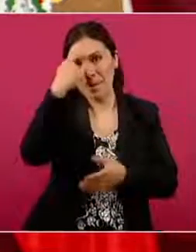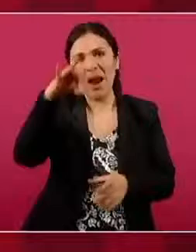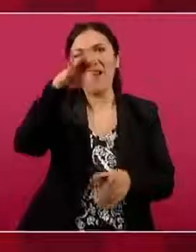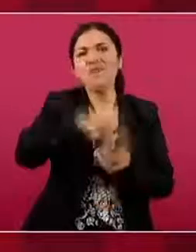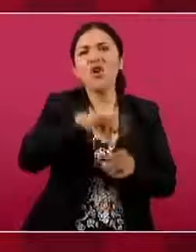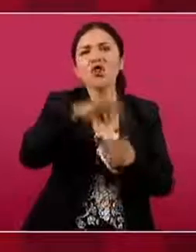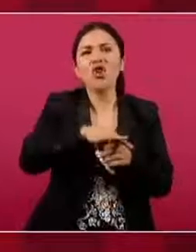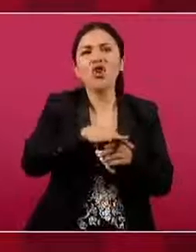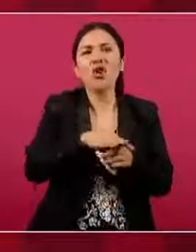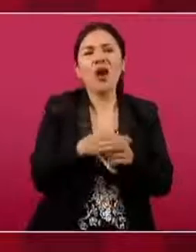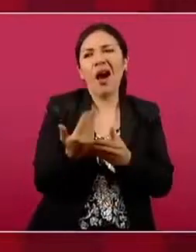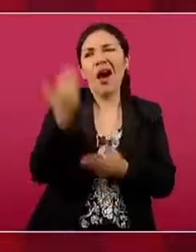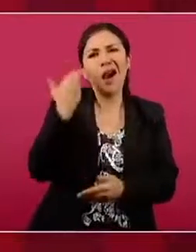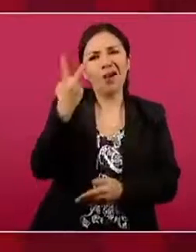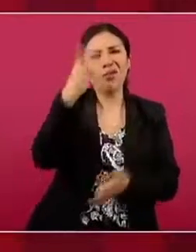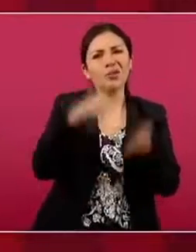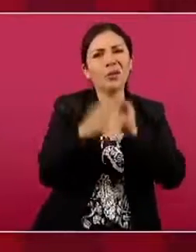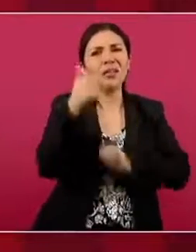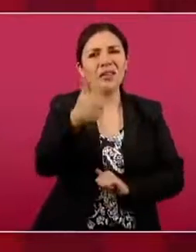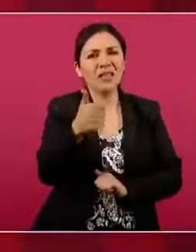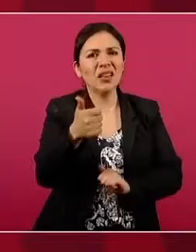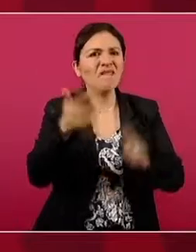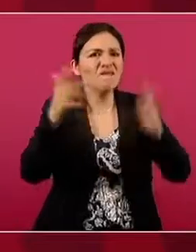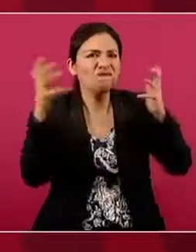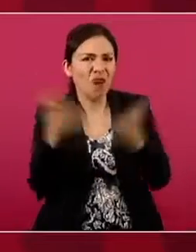electoral del 2006.